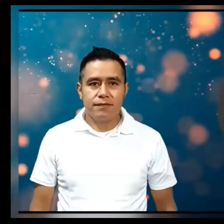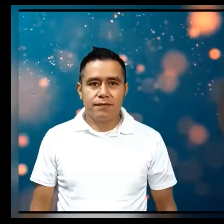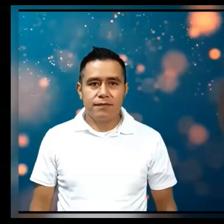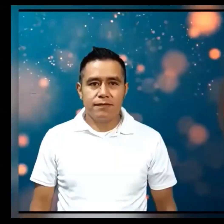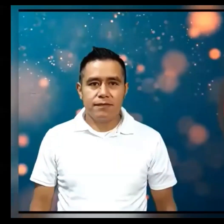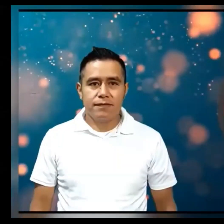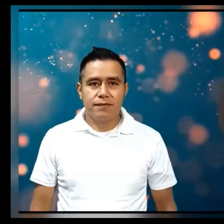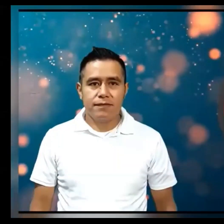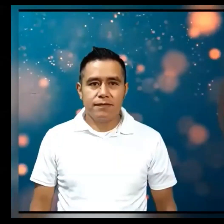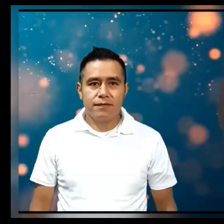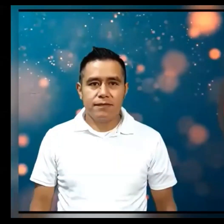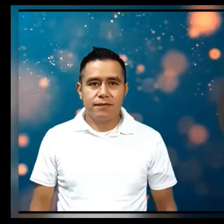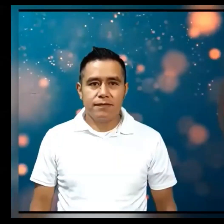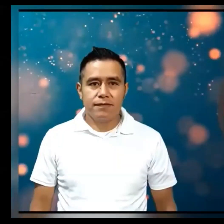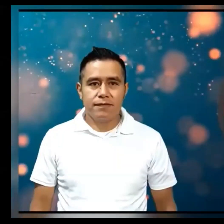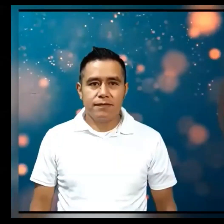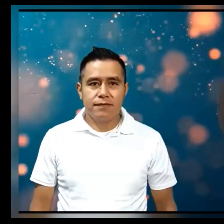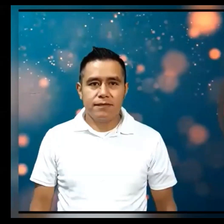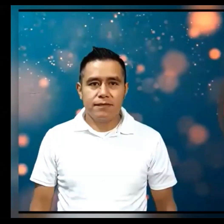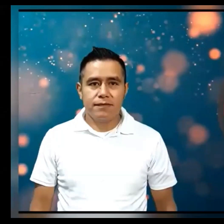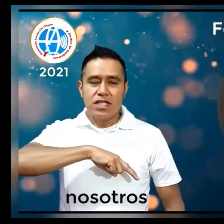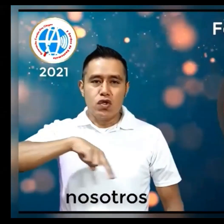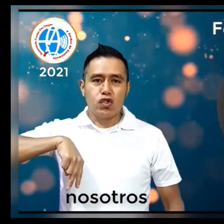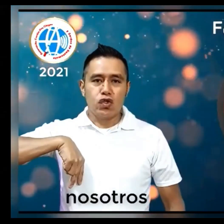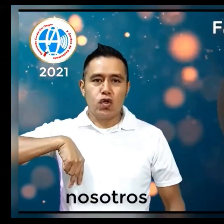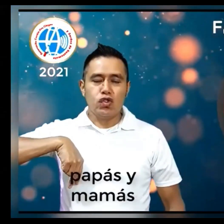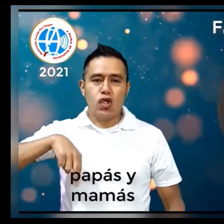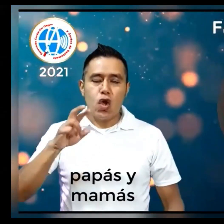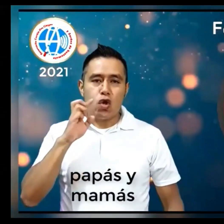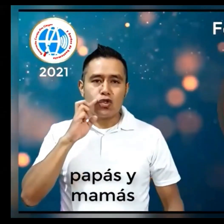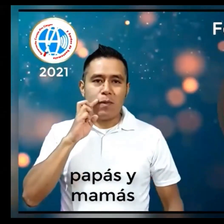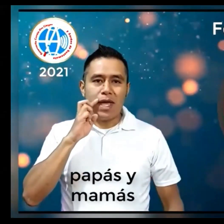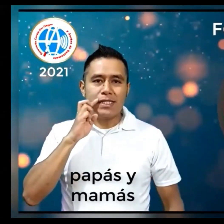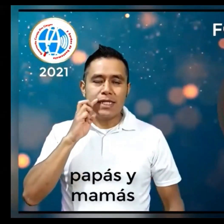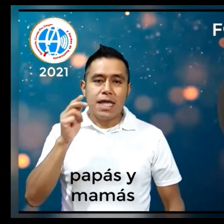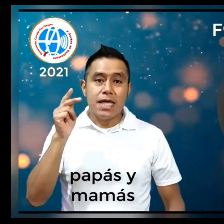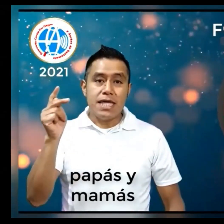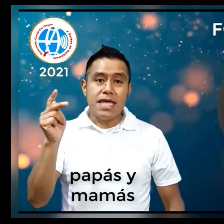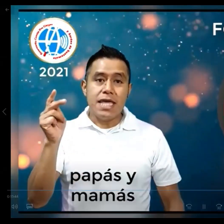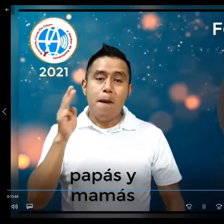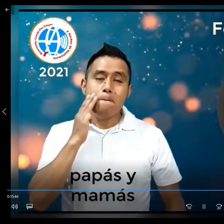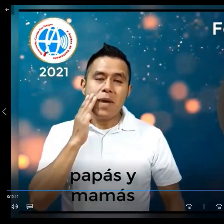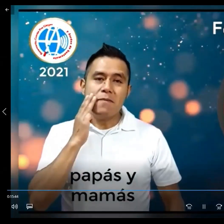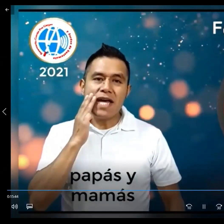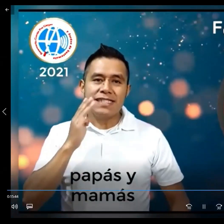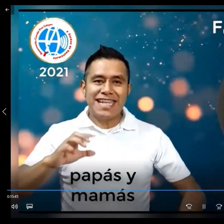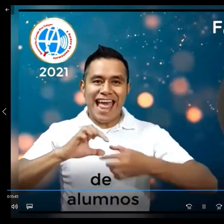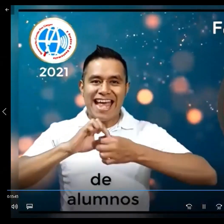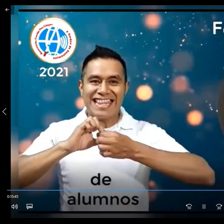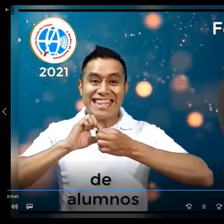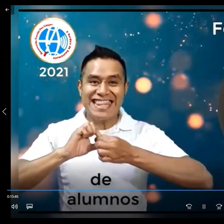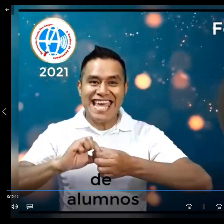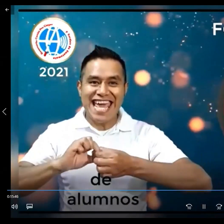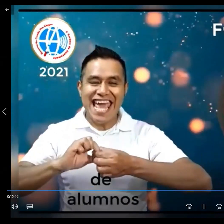básico. Hola, nosotros, los padres de familia